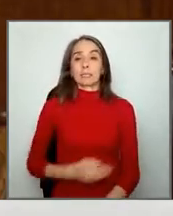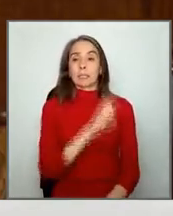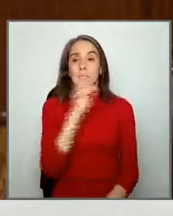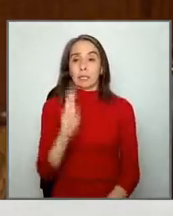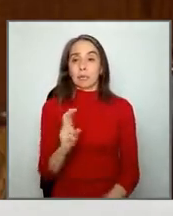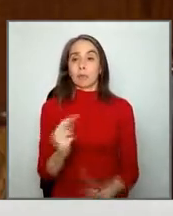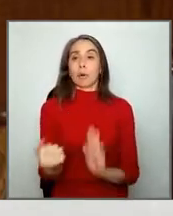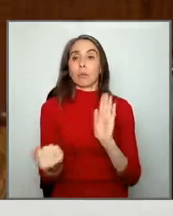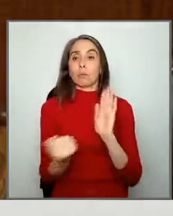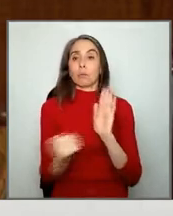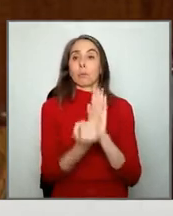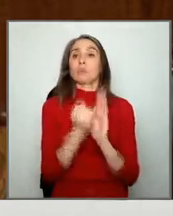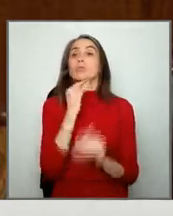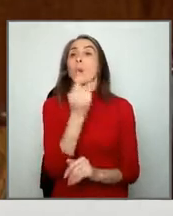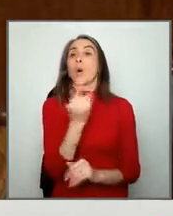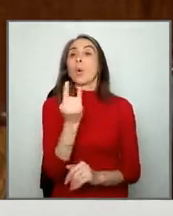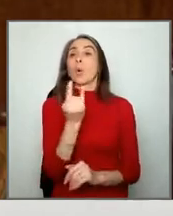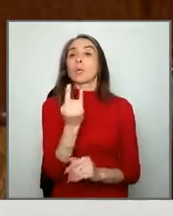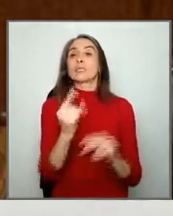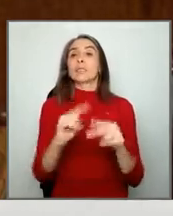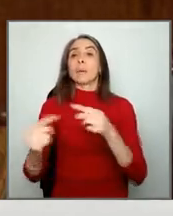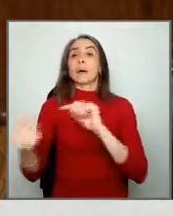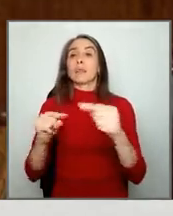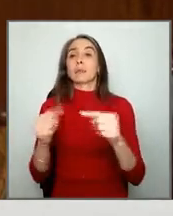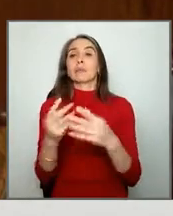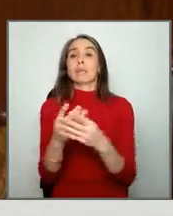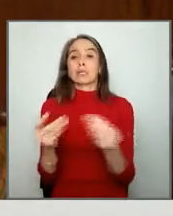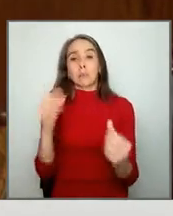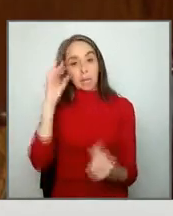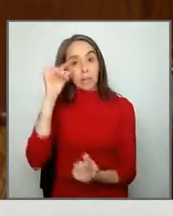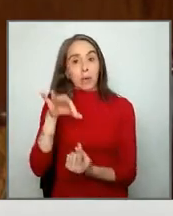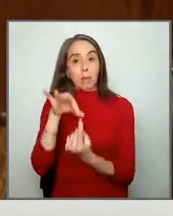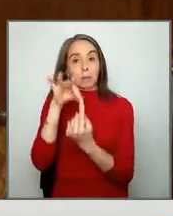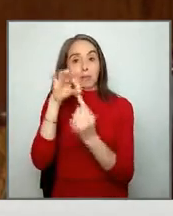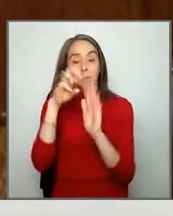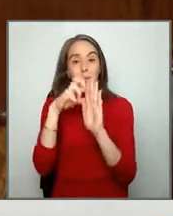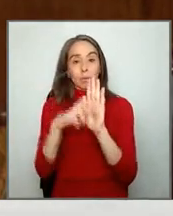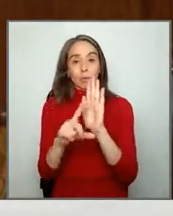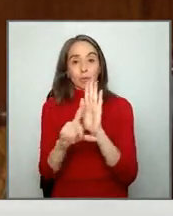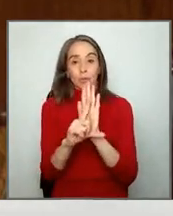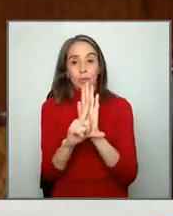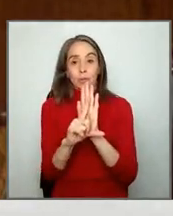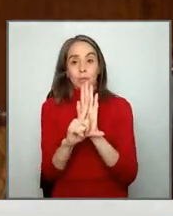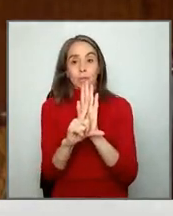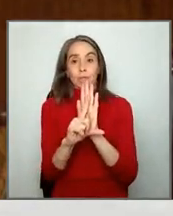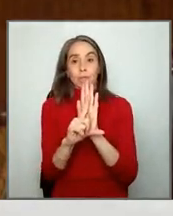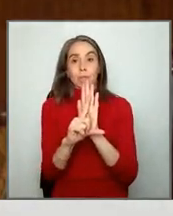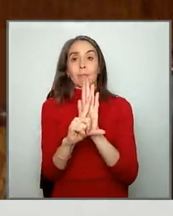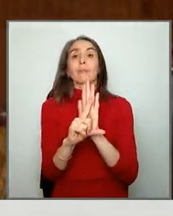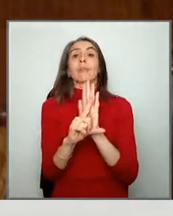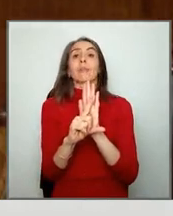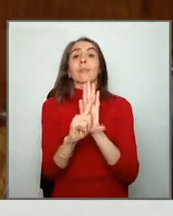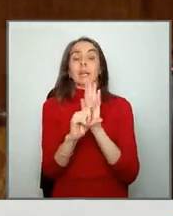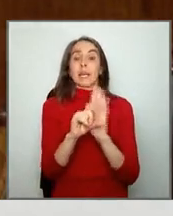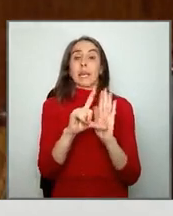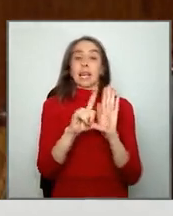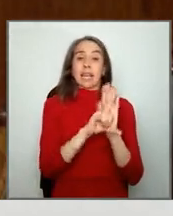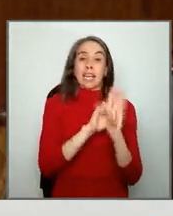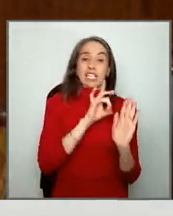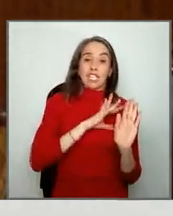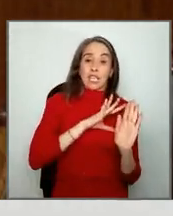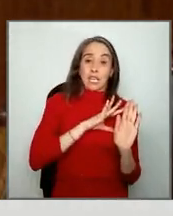de Simple la idea matriz o fundamental de la iniciativa legal es adecuar la normativa nacional a las buenas prácticas